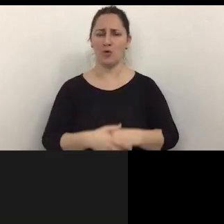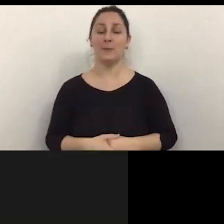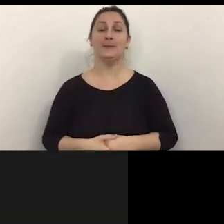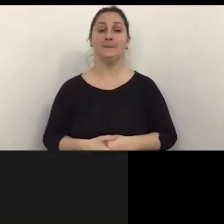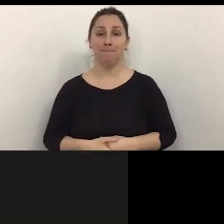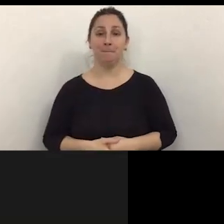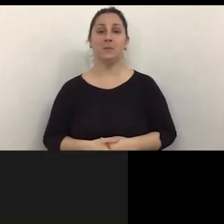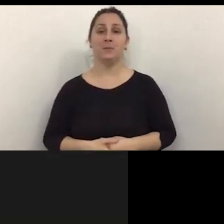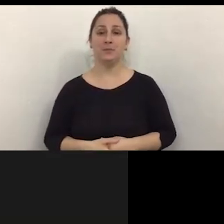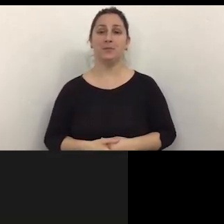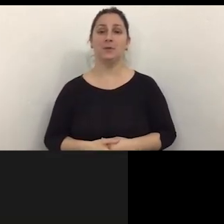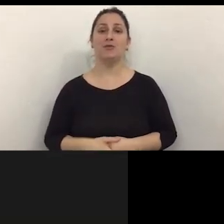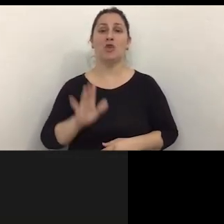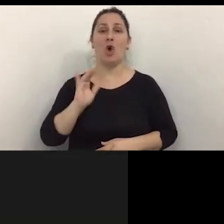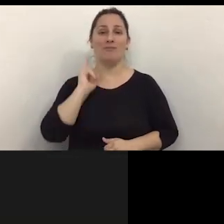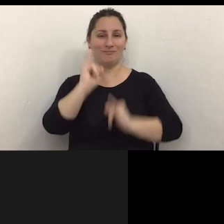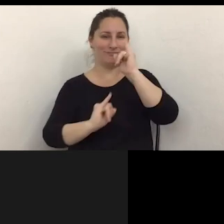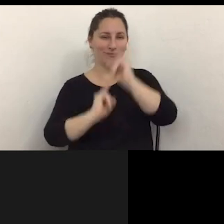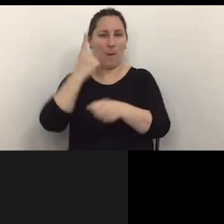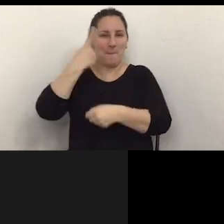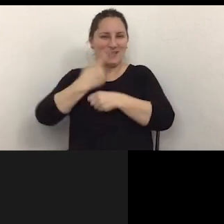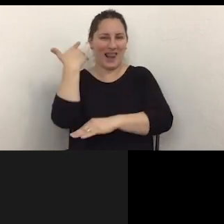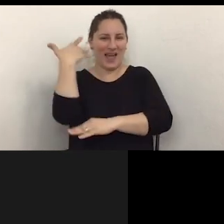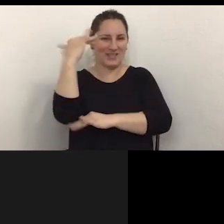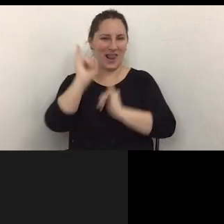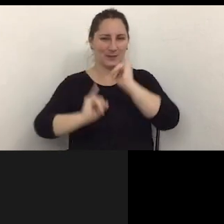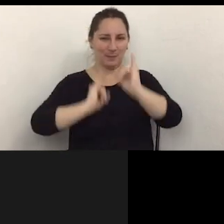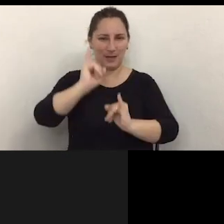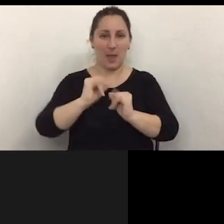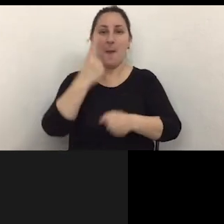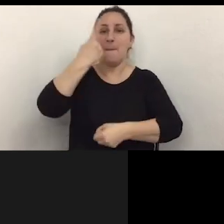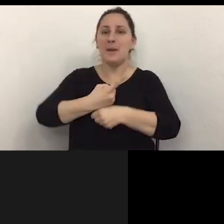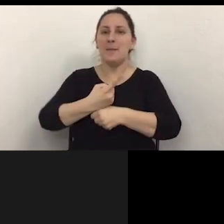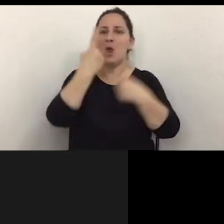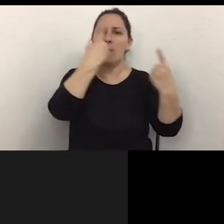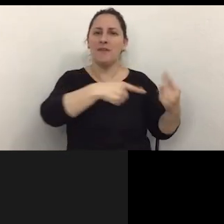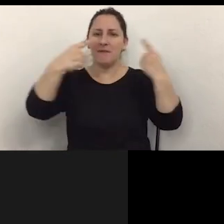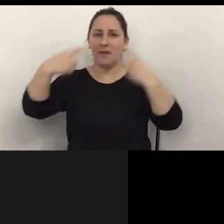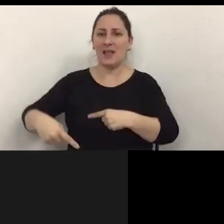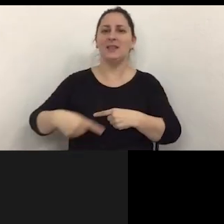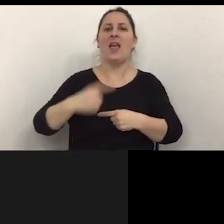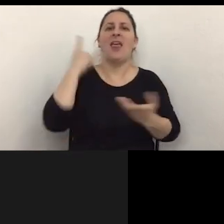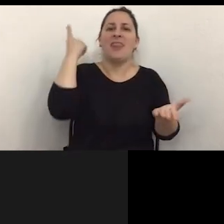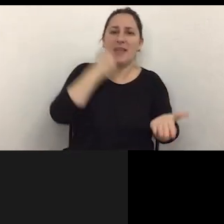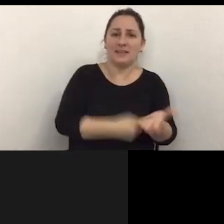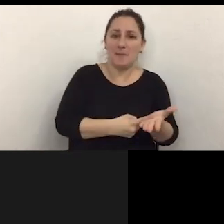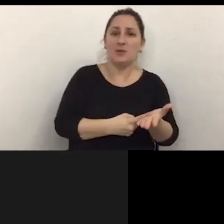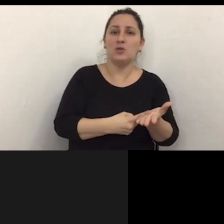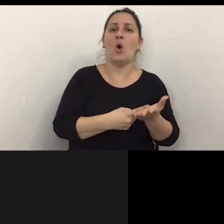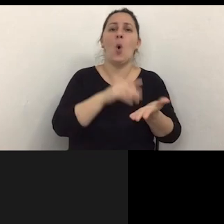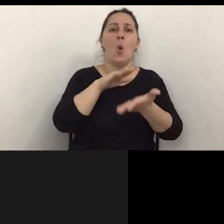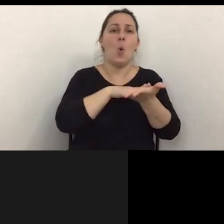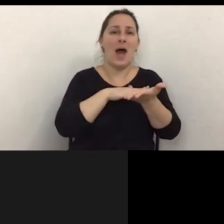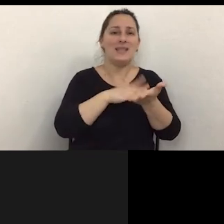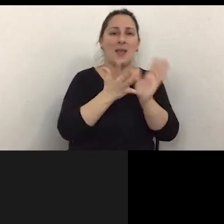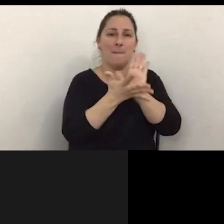al principio, ¿no? Primero diferenciar lo que es la determinación sobre base presunta de la capacidad contributiva,